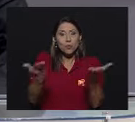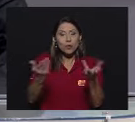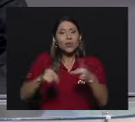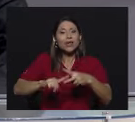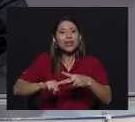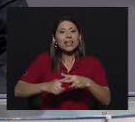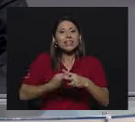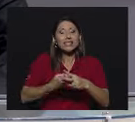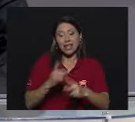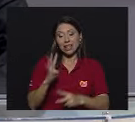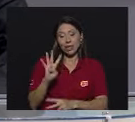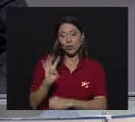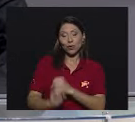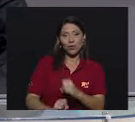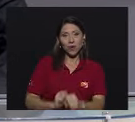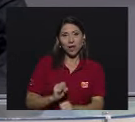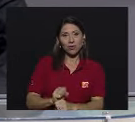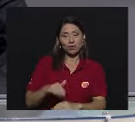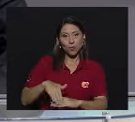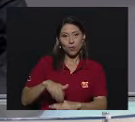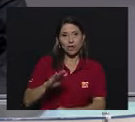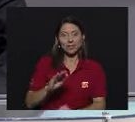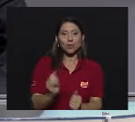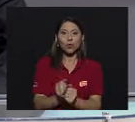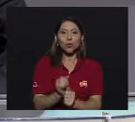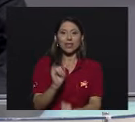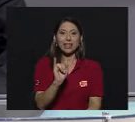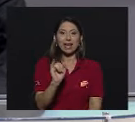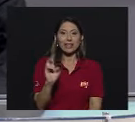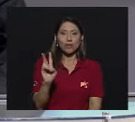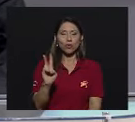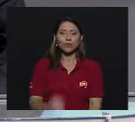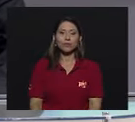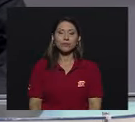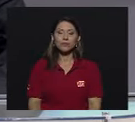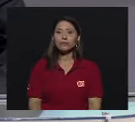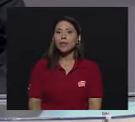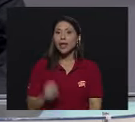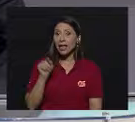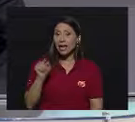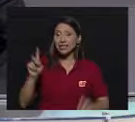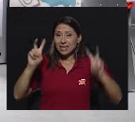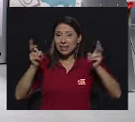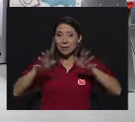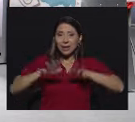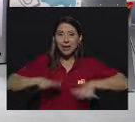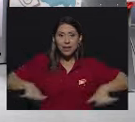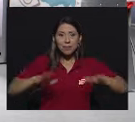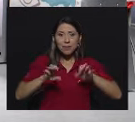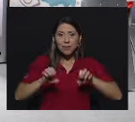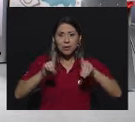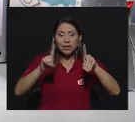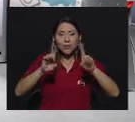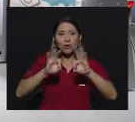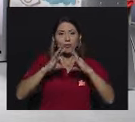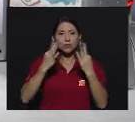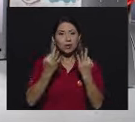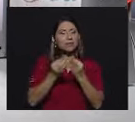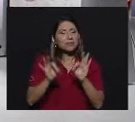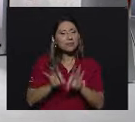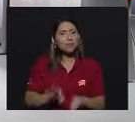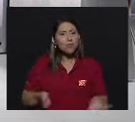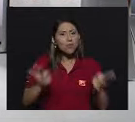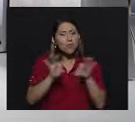tienen 4 años o más, sí, que es con el Interactivo 2. Este tema del clima educativo de los hogares es muy